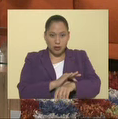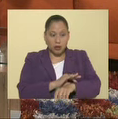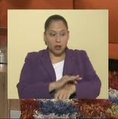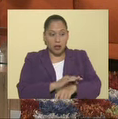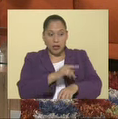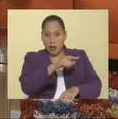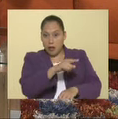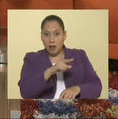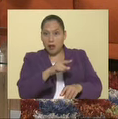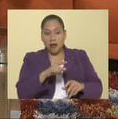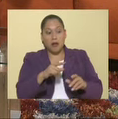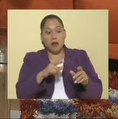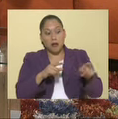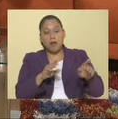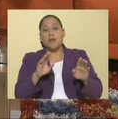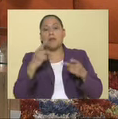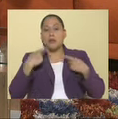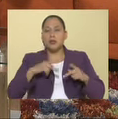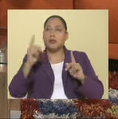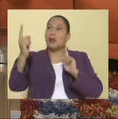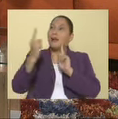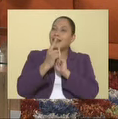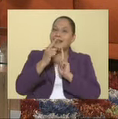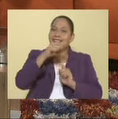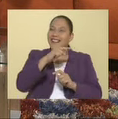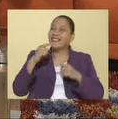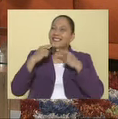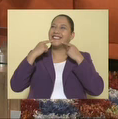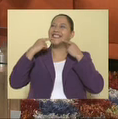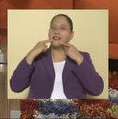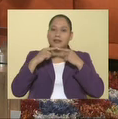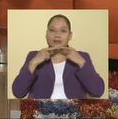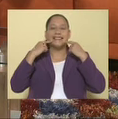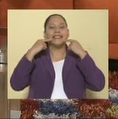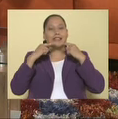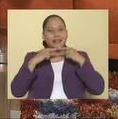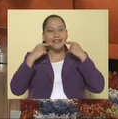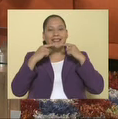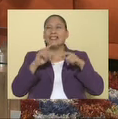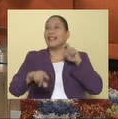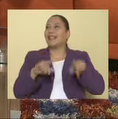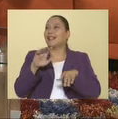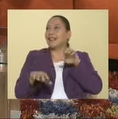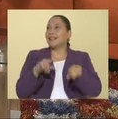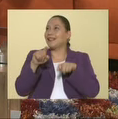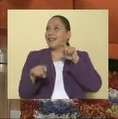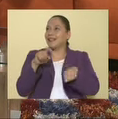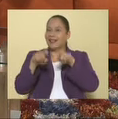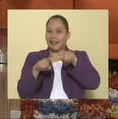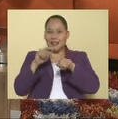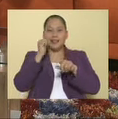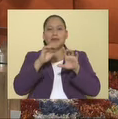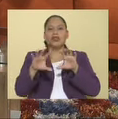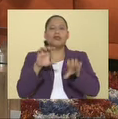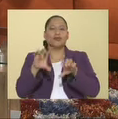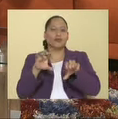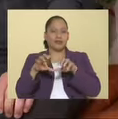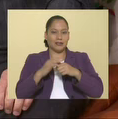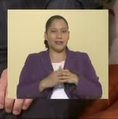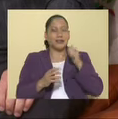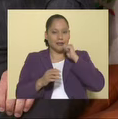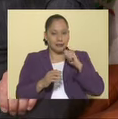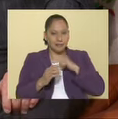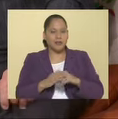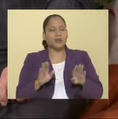estados, cualquier persona que se le acerca al bebé le suelta la sonrisa y empieza a patalear. O sea, estamos hablando de la felicidad